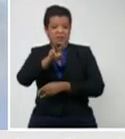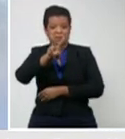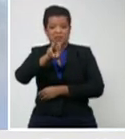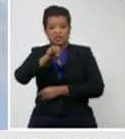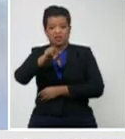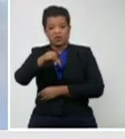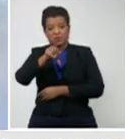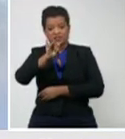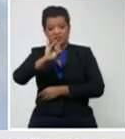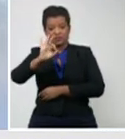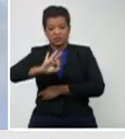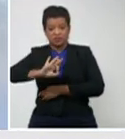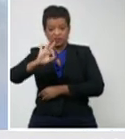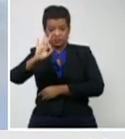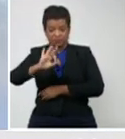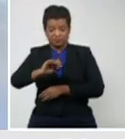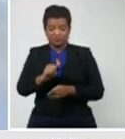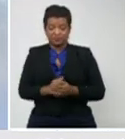20,7%. De esos